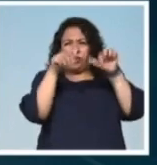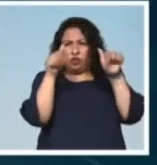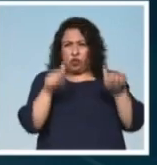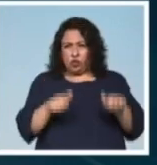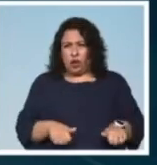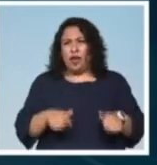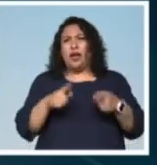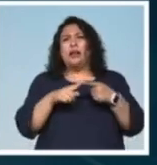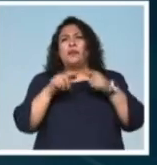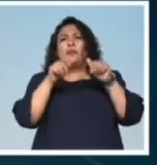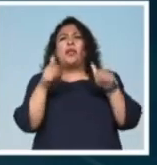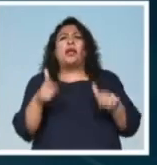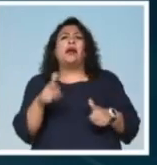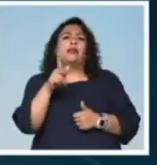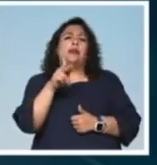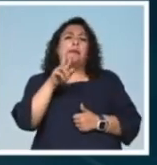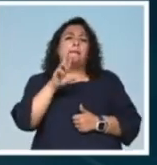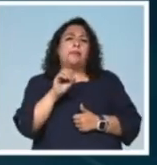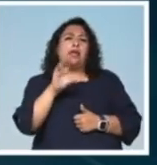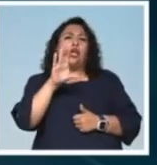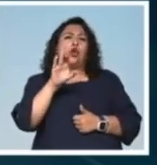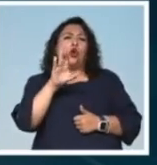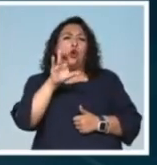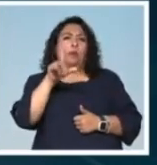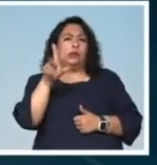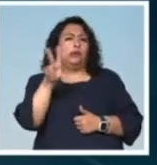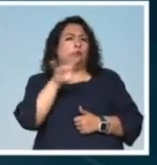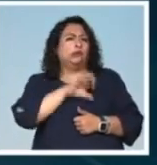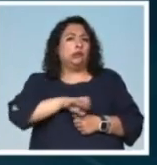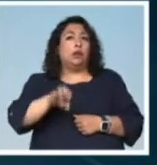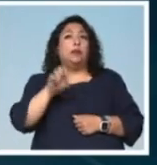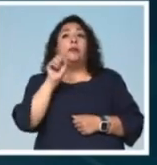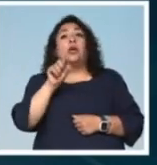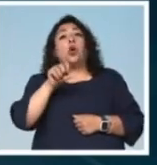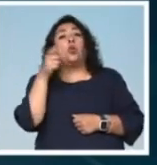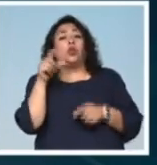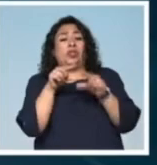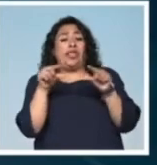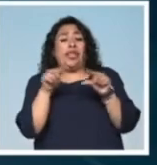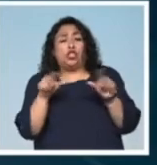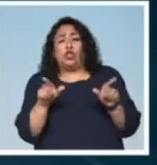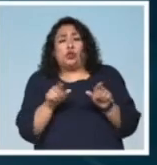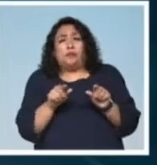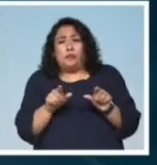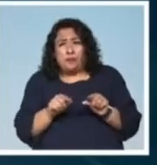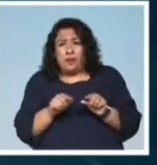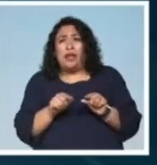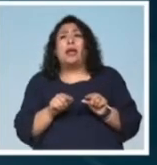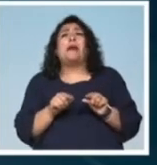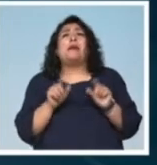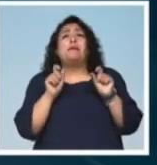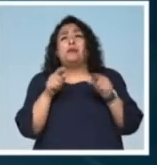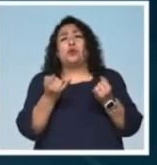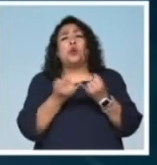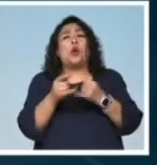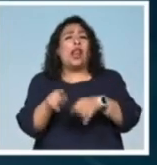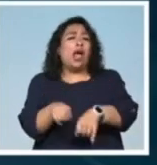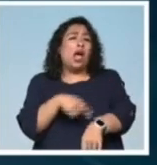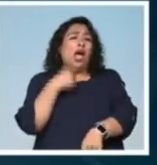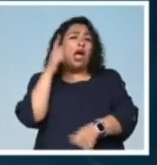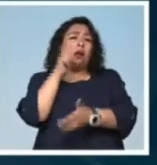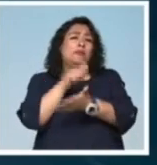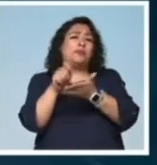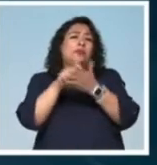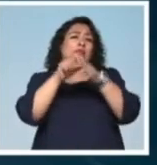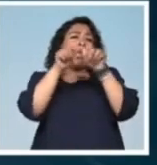Por un lado, del arte precolombino que tanto la apasionó y los pocos textos breves y al mismo tiempo larguísimos que escribió sobre